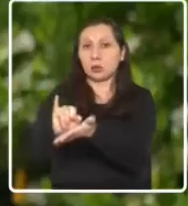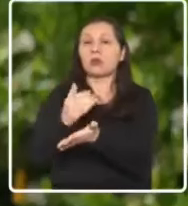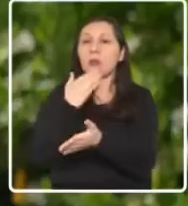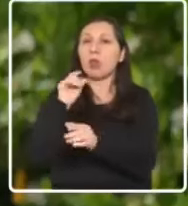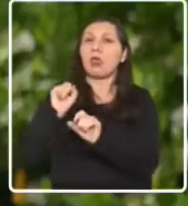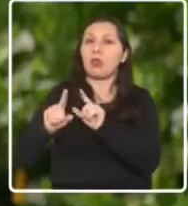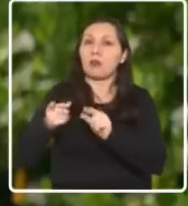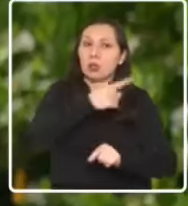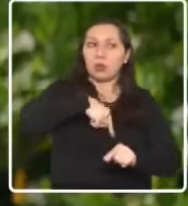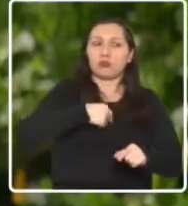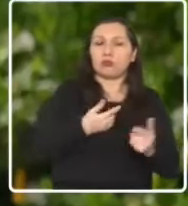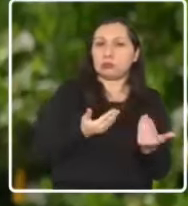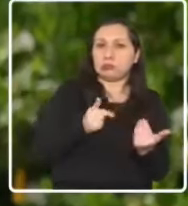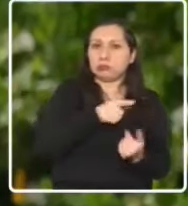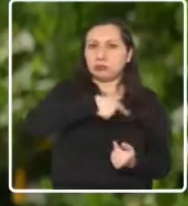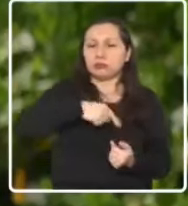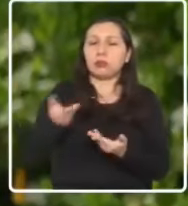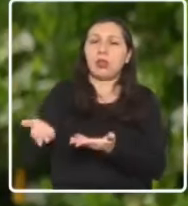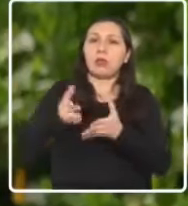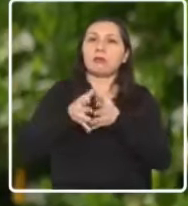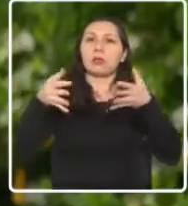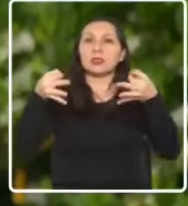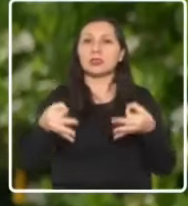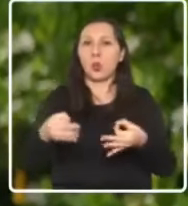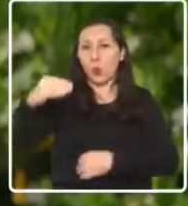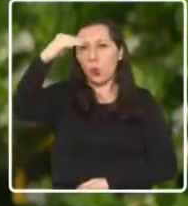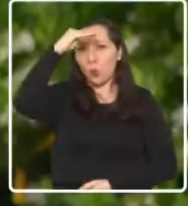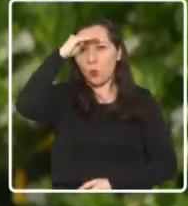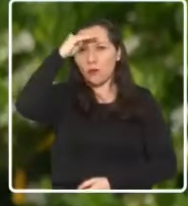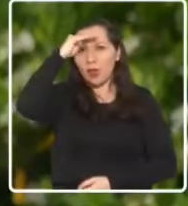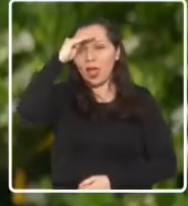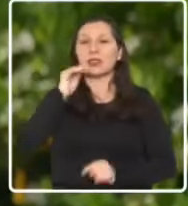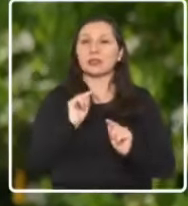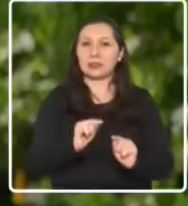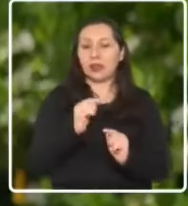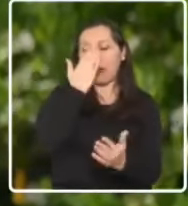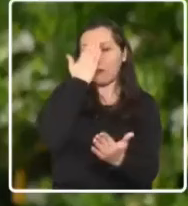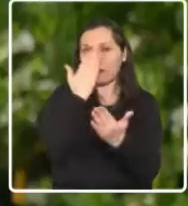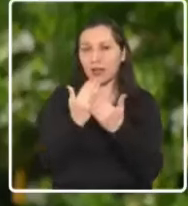defiende nuestros intereses, nos da más seguridad y confianza para enfrentar este tema